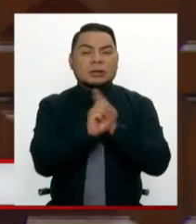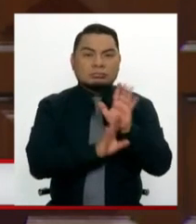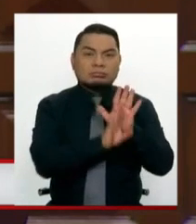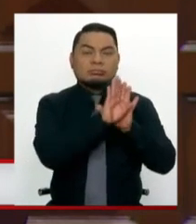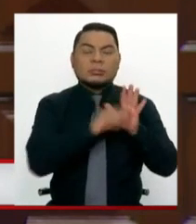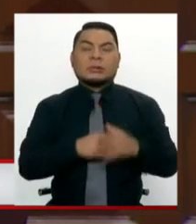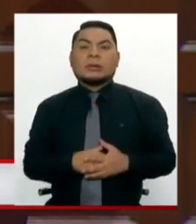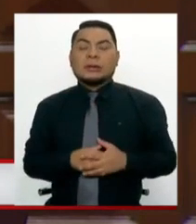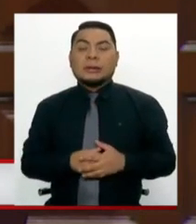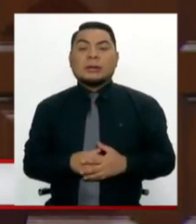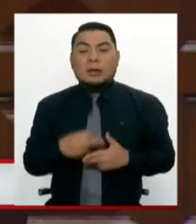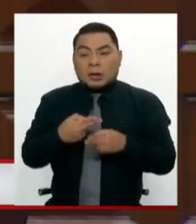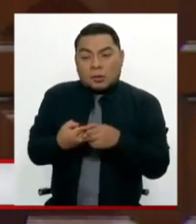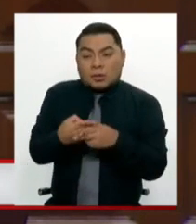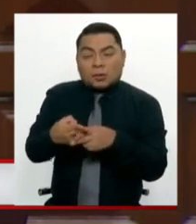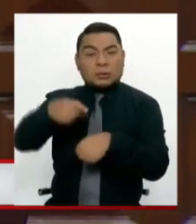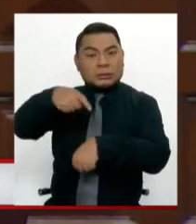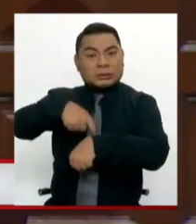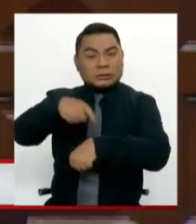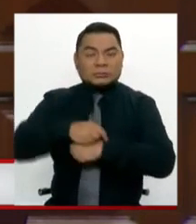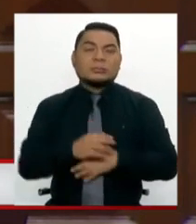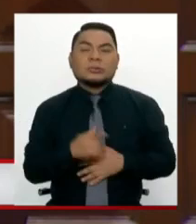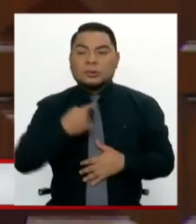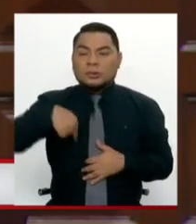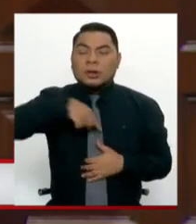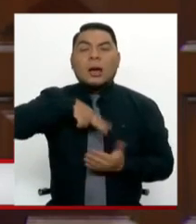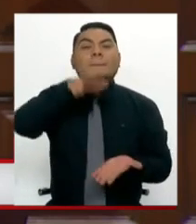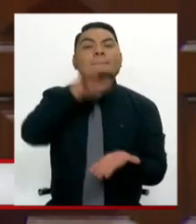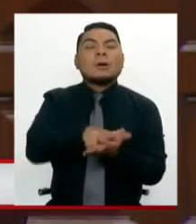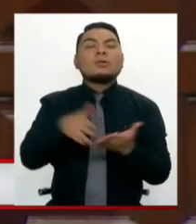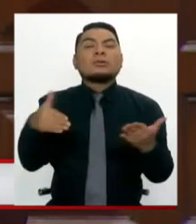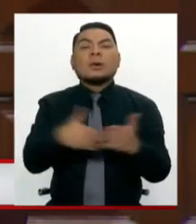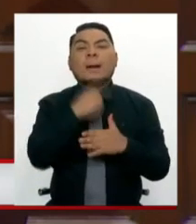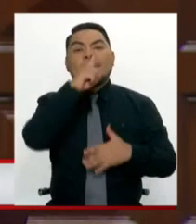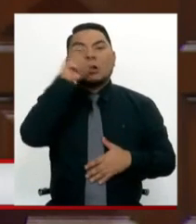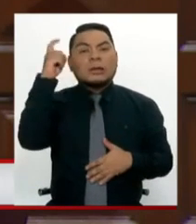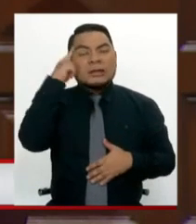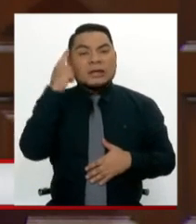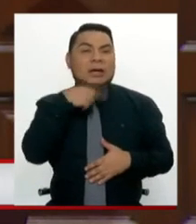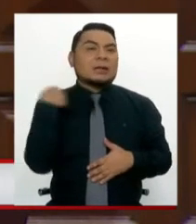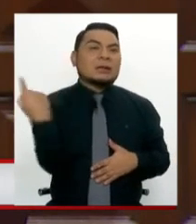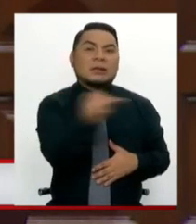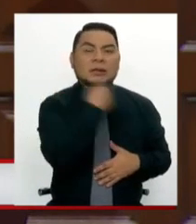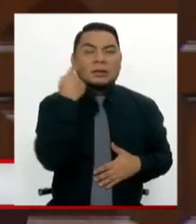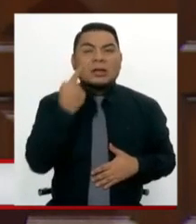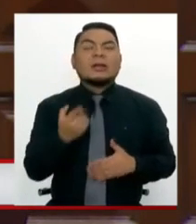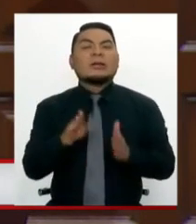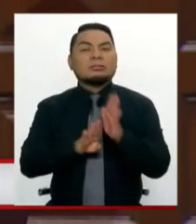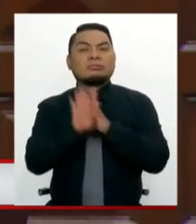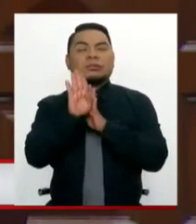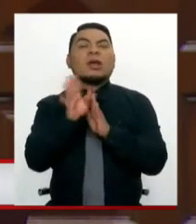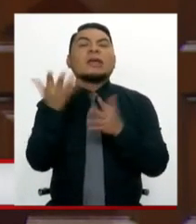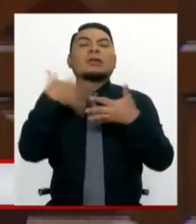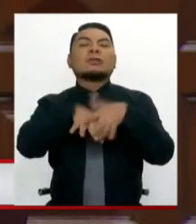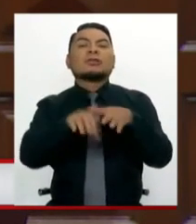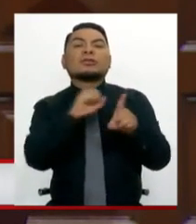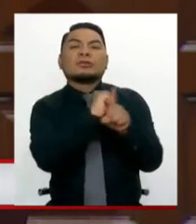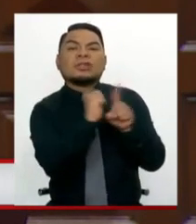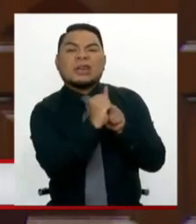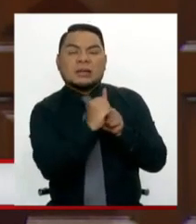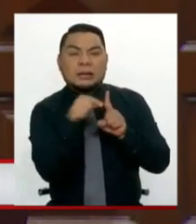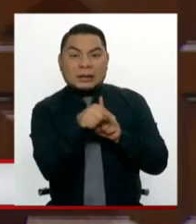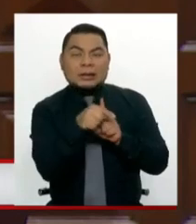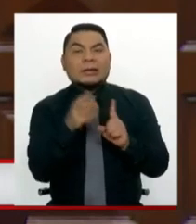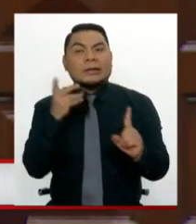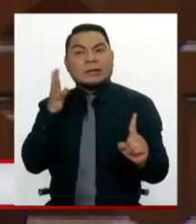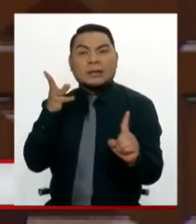En el más breve plazo, aprobaremos la nueva Política Nacional de Desarrollo e Inclusión Social, que nos permitirá